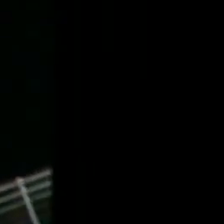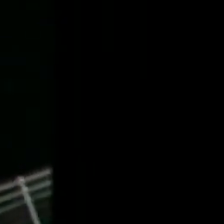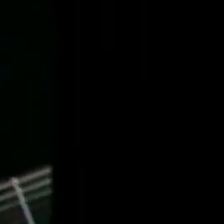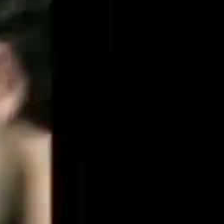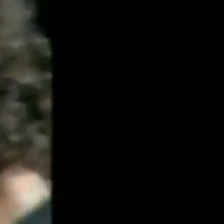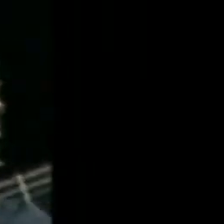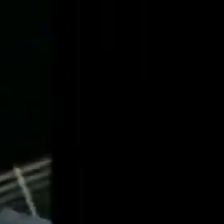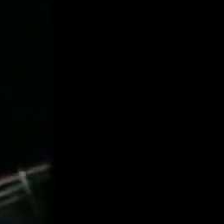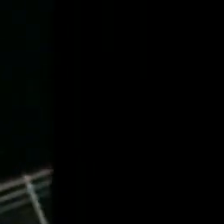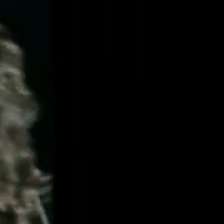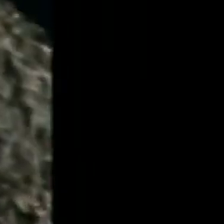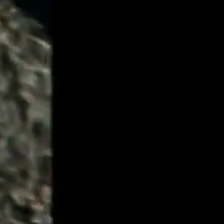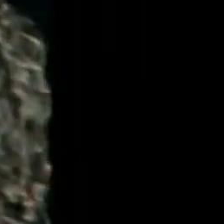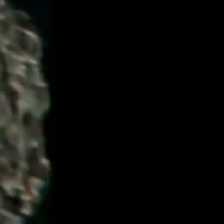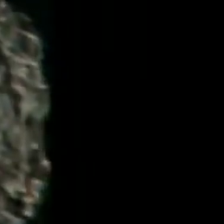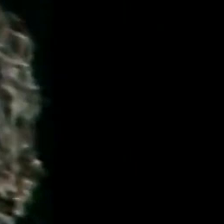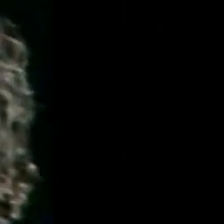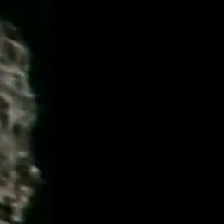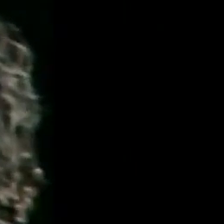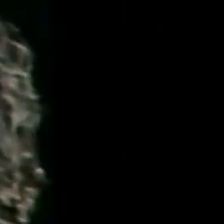Hola, queridos amigos.